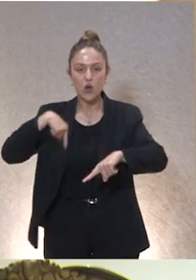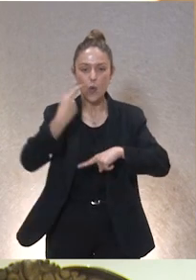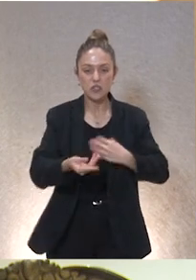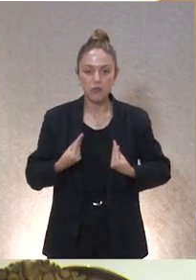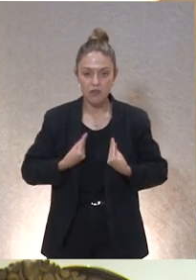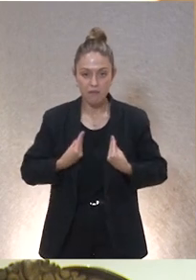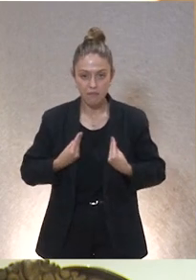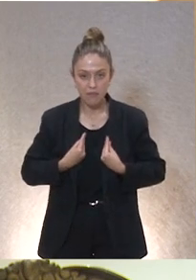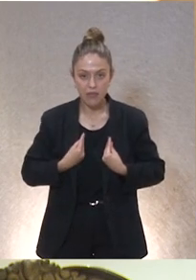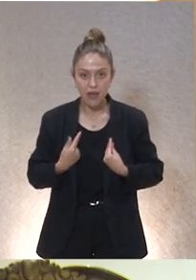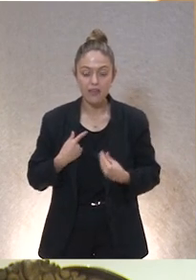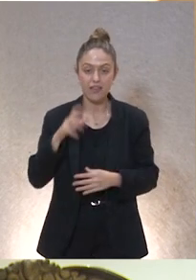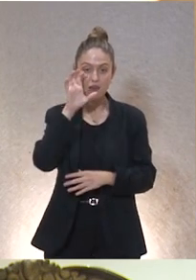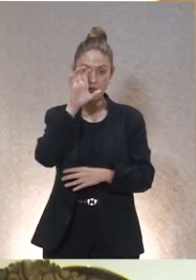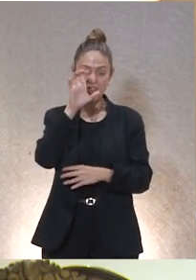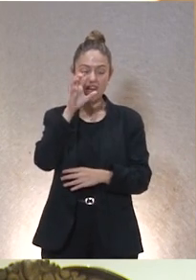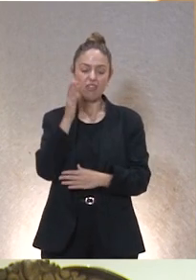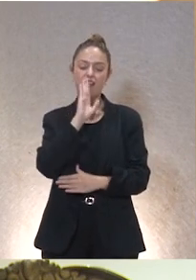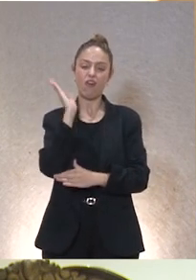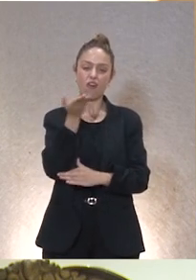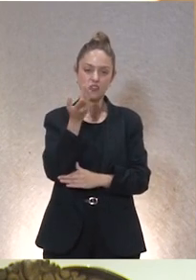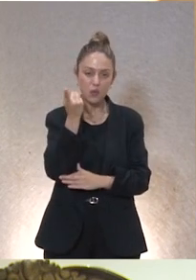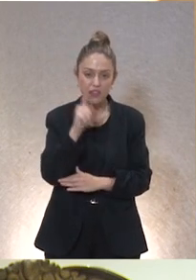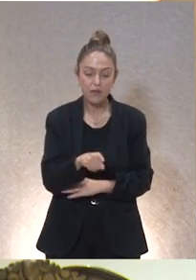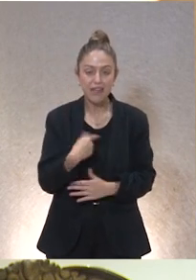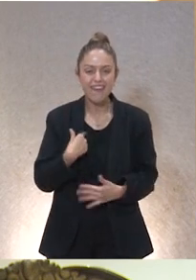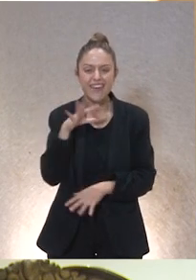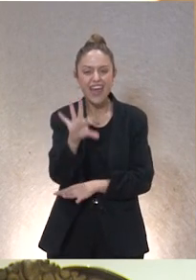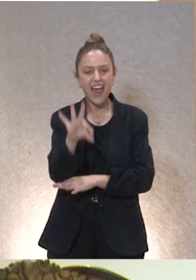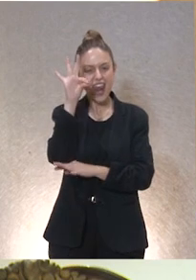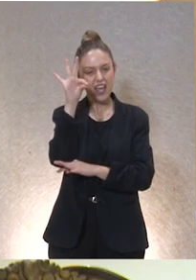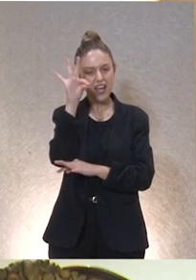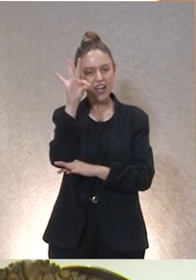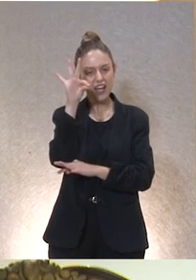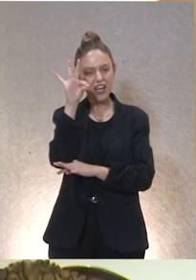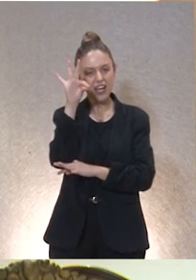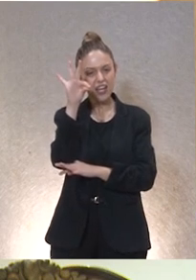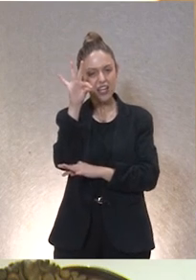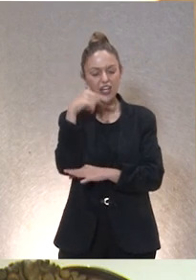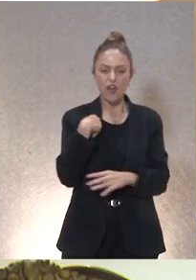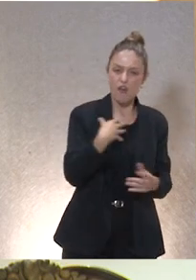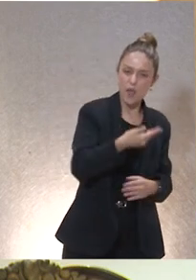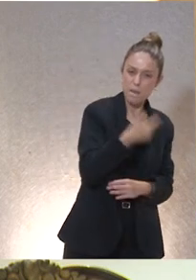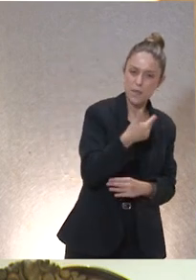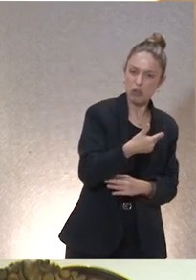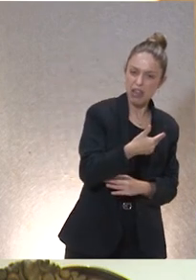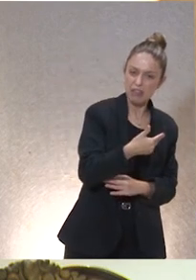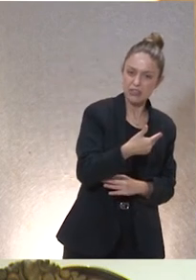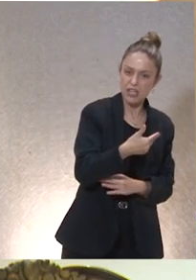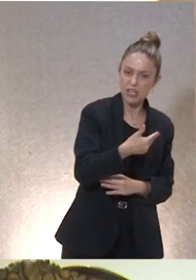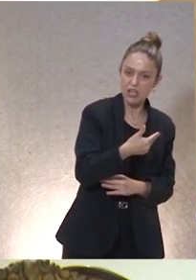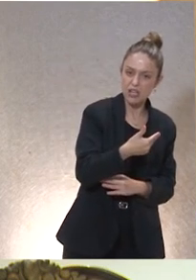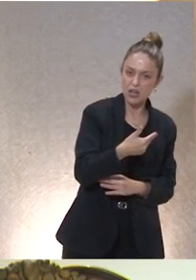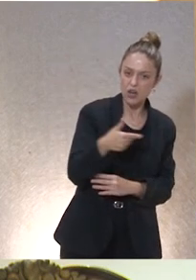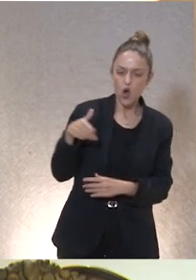vidas y en nuestra nación parece como si tuviéramos que elegir entre lo que nos arrebata lo fundamental y que nos lo que